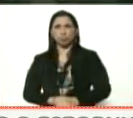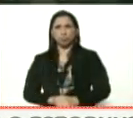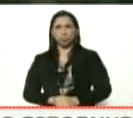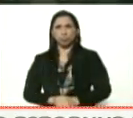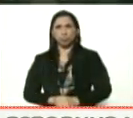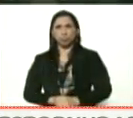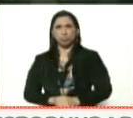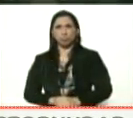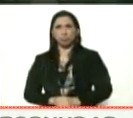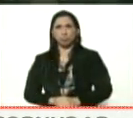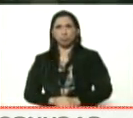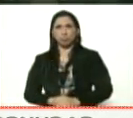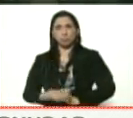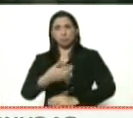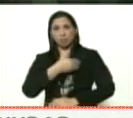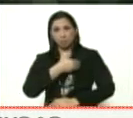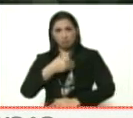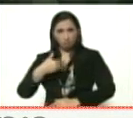Quiero